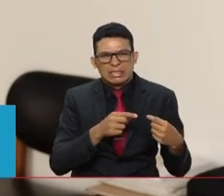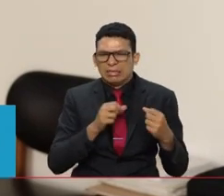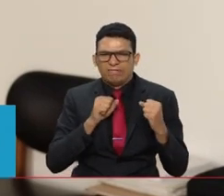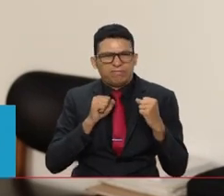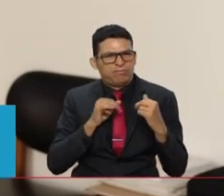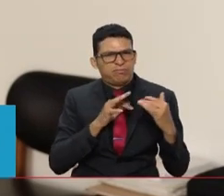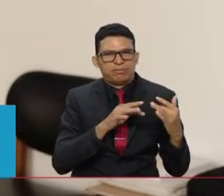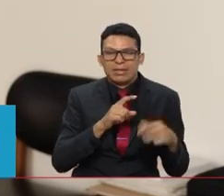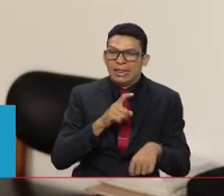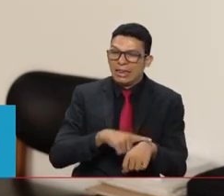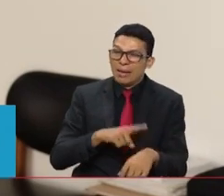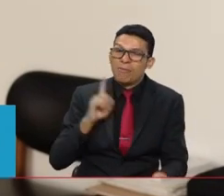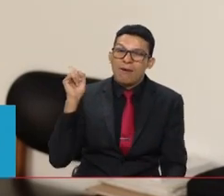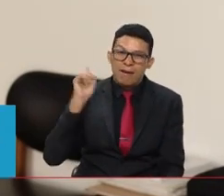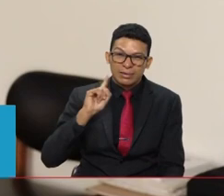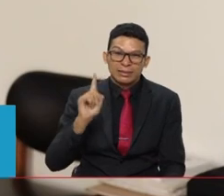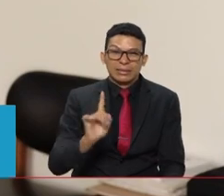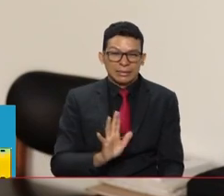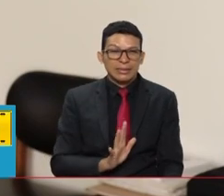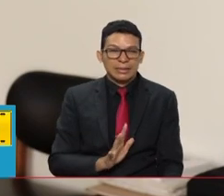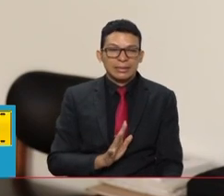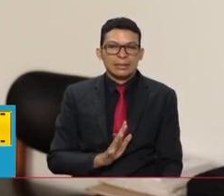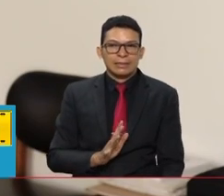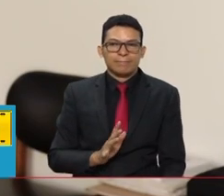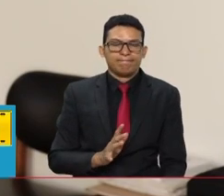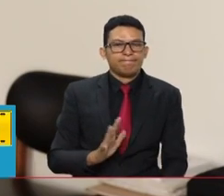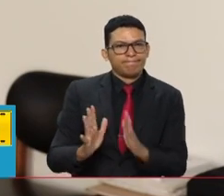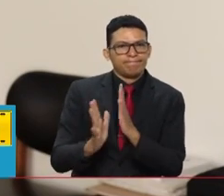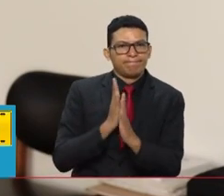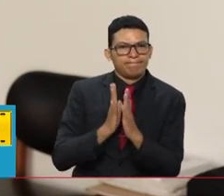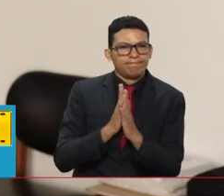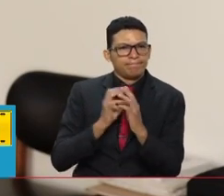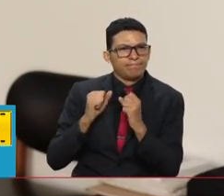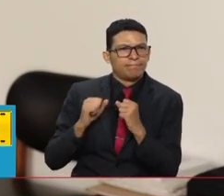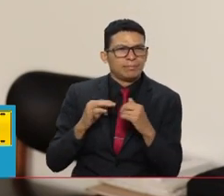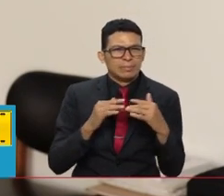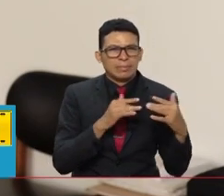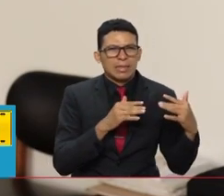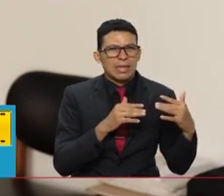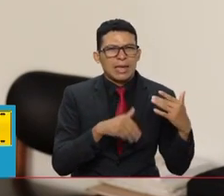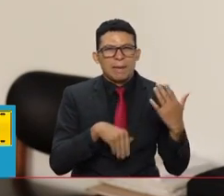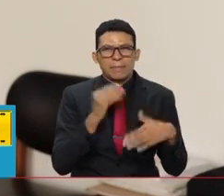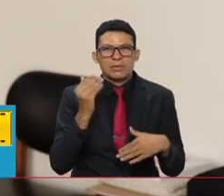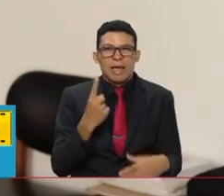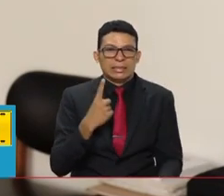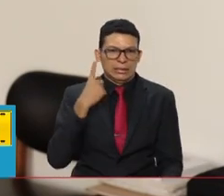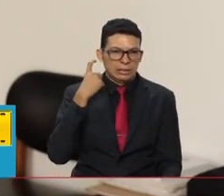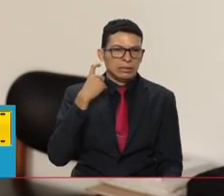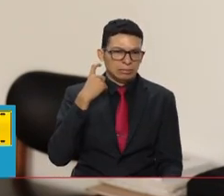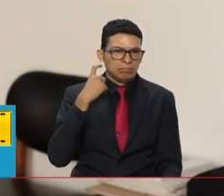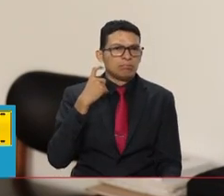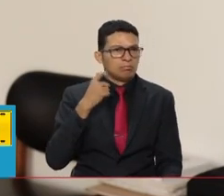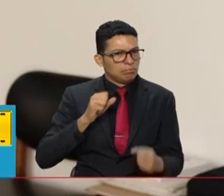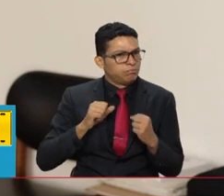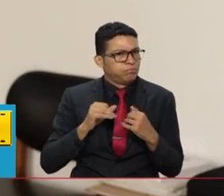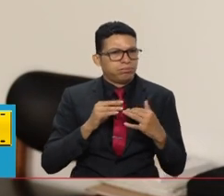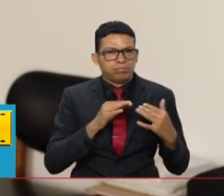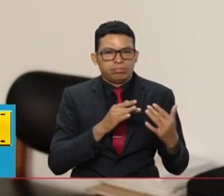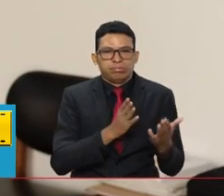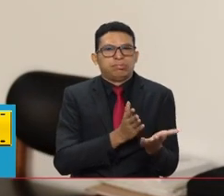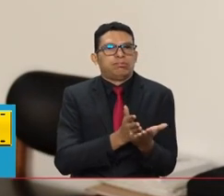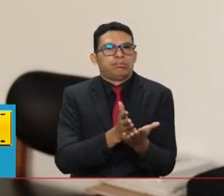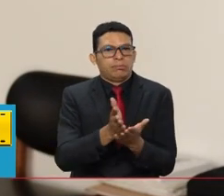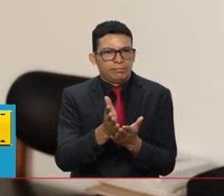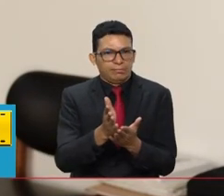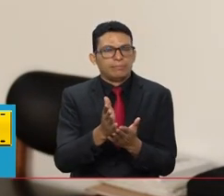tiempo atrás. Nos reportan combates desde el día de ayer. Estamos coordinando con